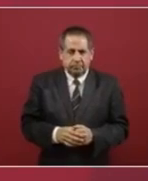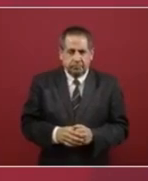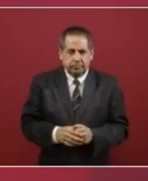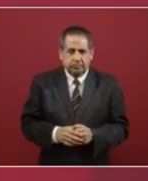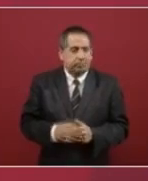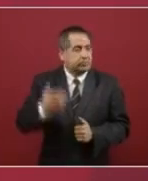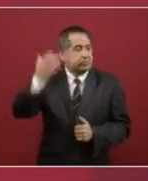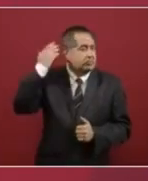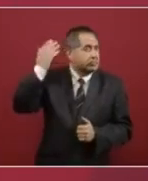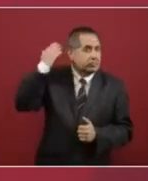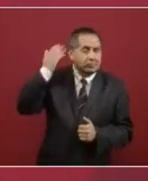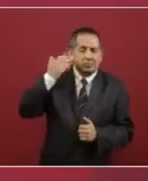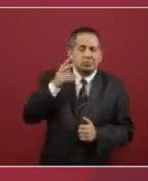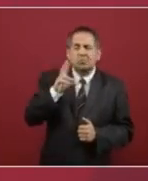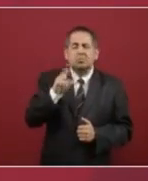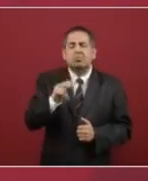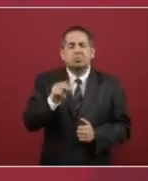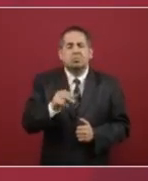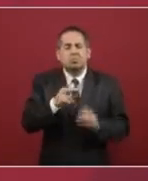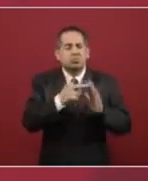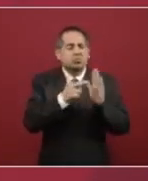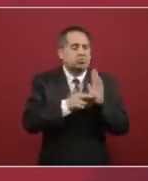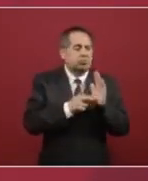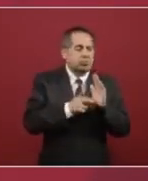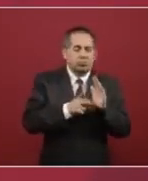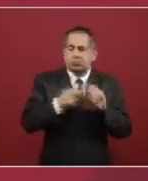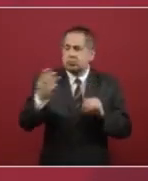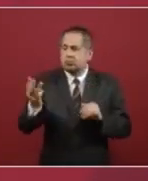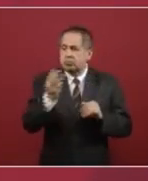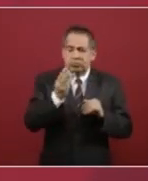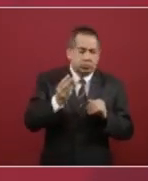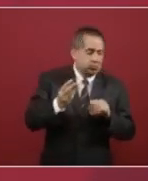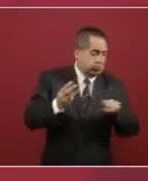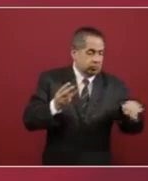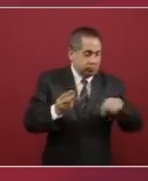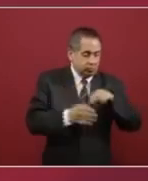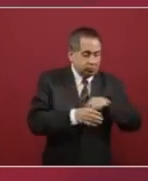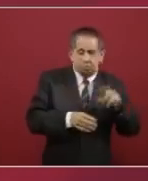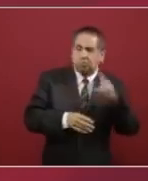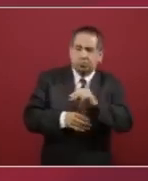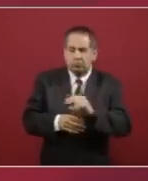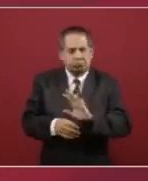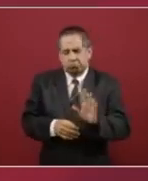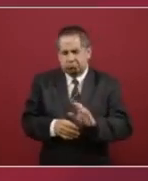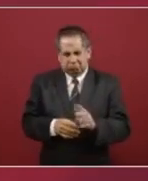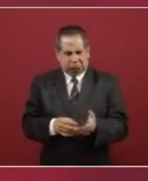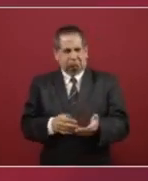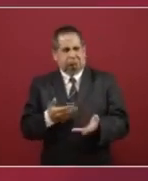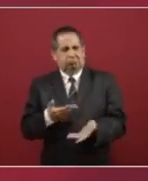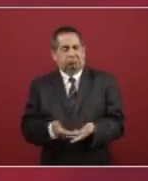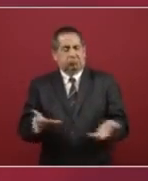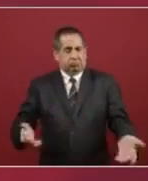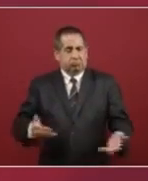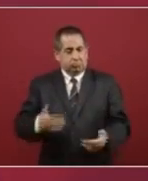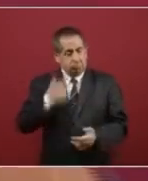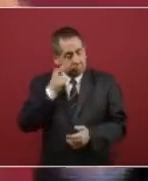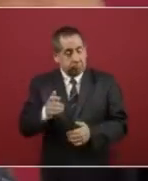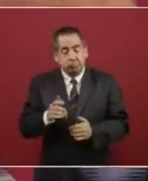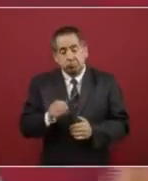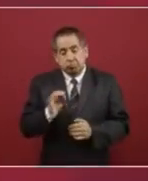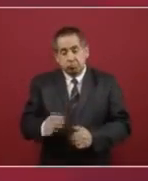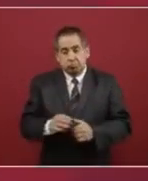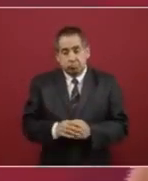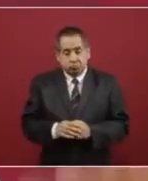No era la regla, era la excepción. Entonces, ahora